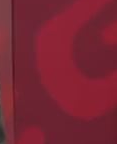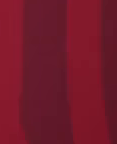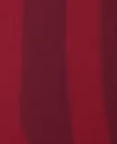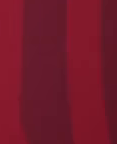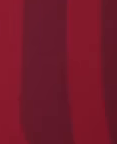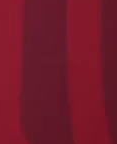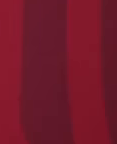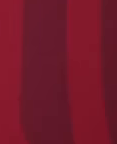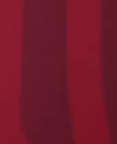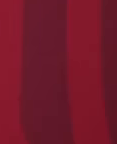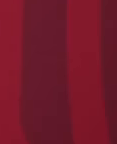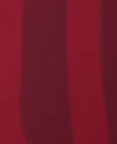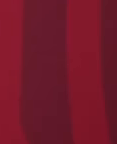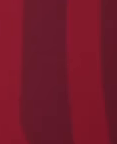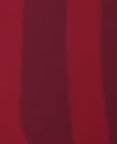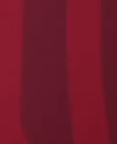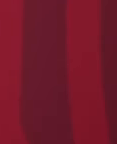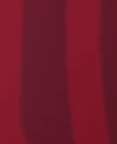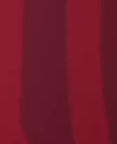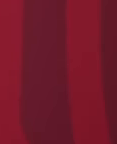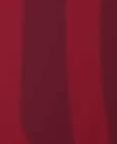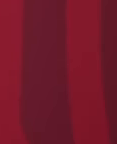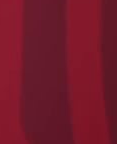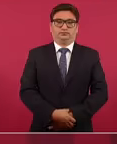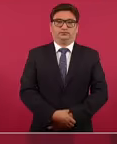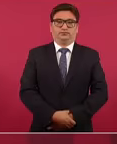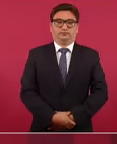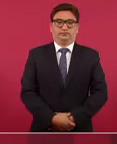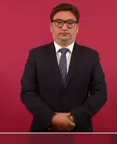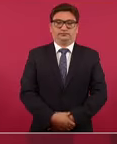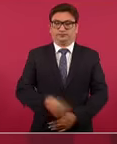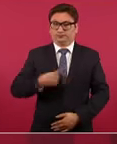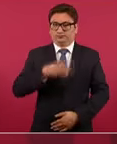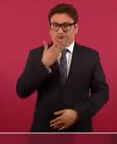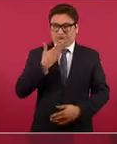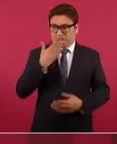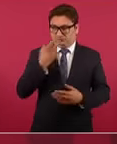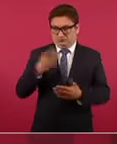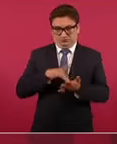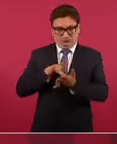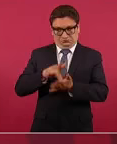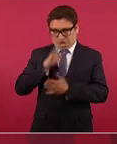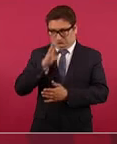financiados de manera directa como estamos haciendo todas las obras